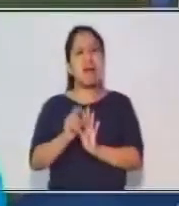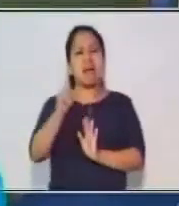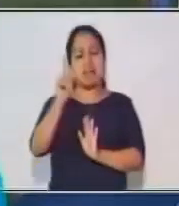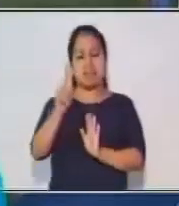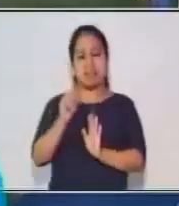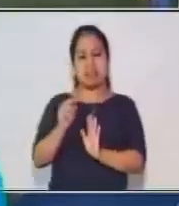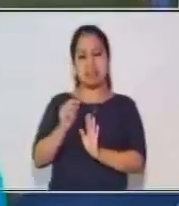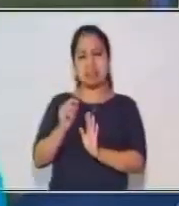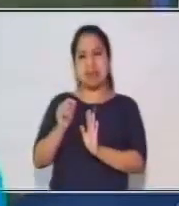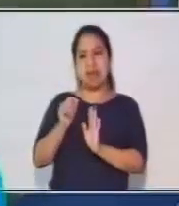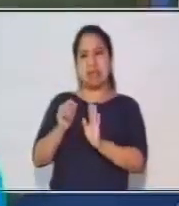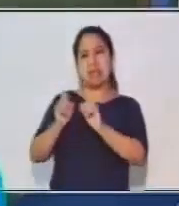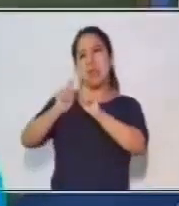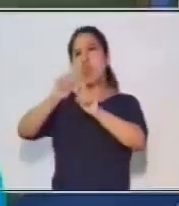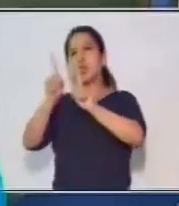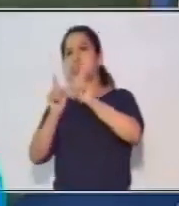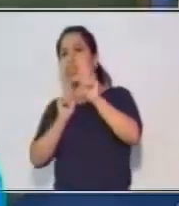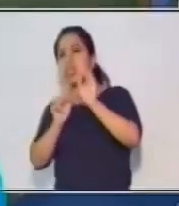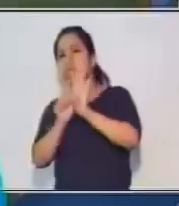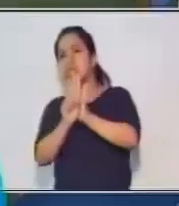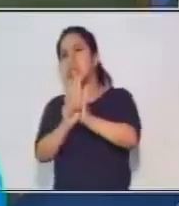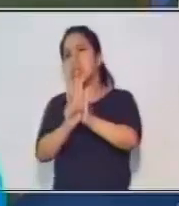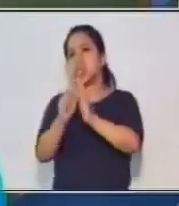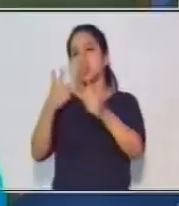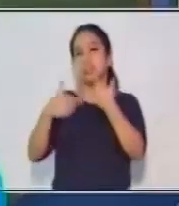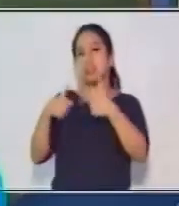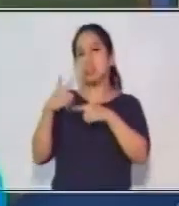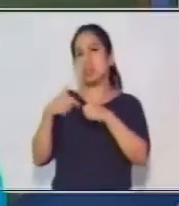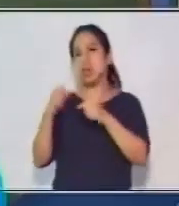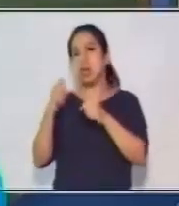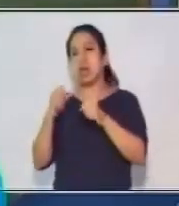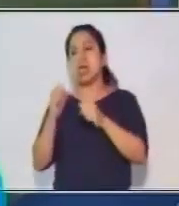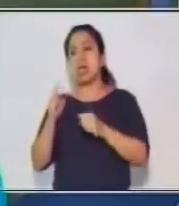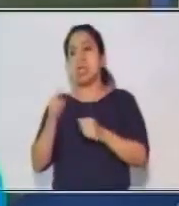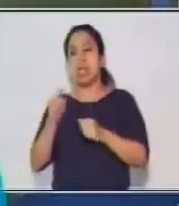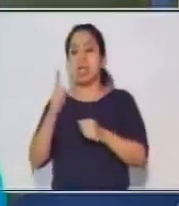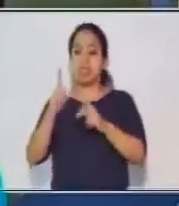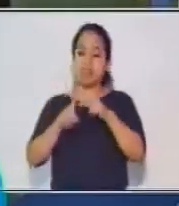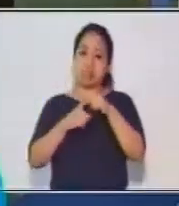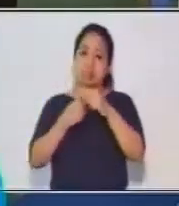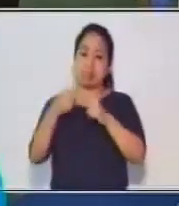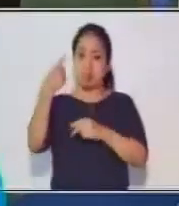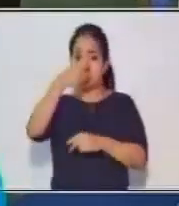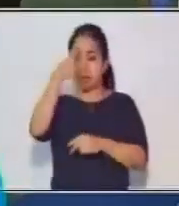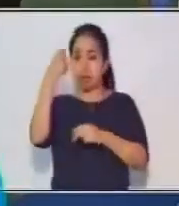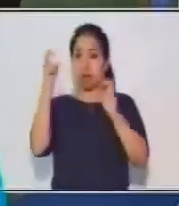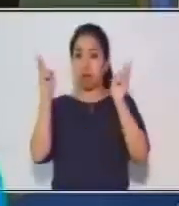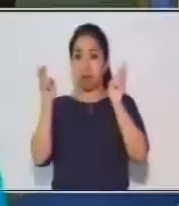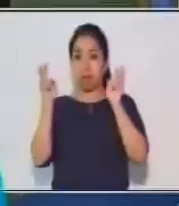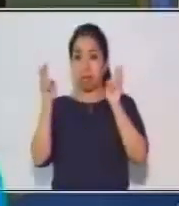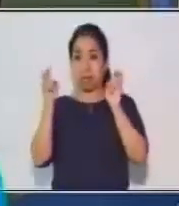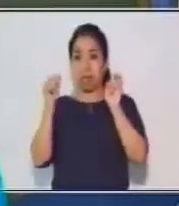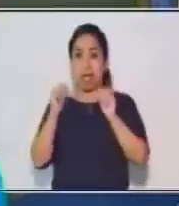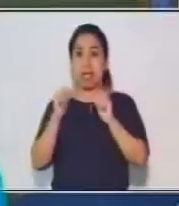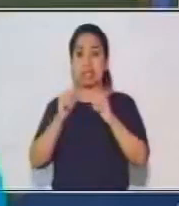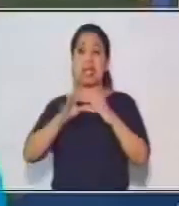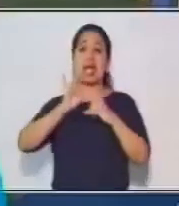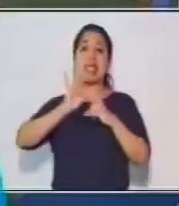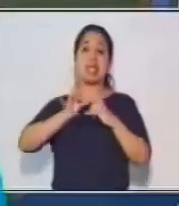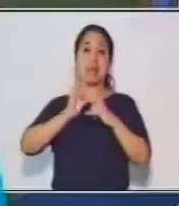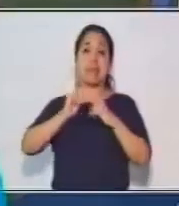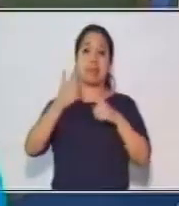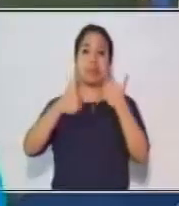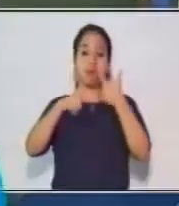tipo de lenguajes. Y acá es en donde empezamos a trabajar con nuestro tema, que es la